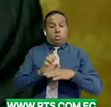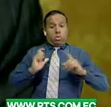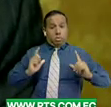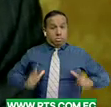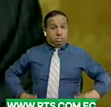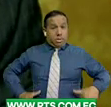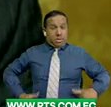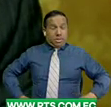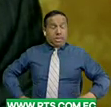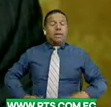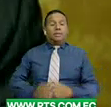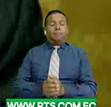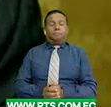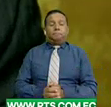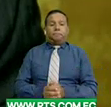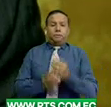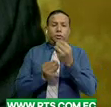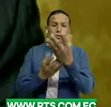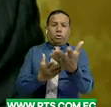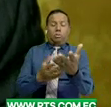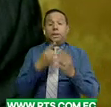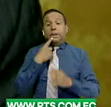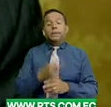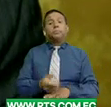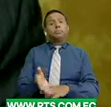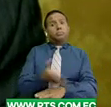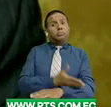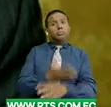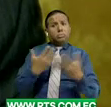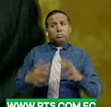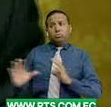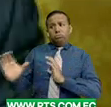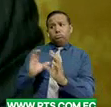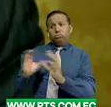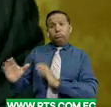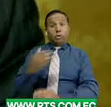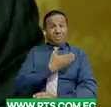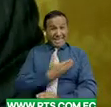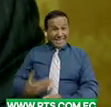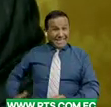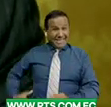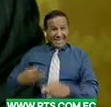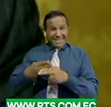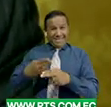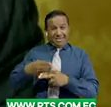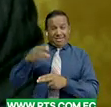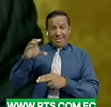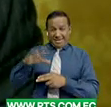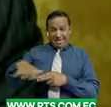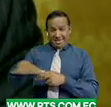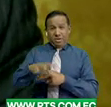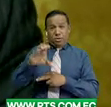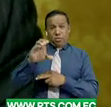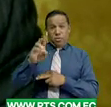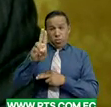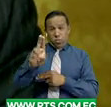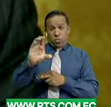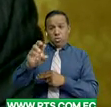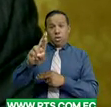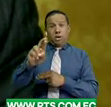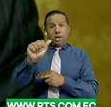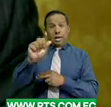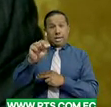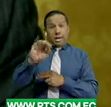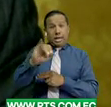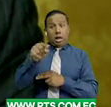Moreno. Conseguimos que el presidente ucraniano, el señor Vladimir Zelensky, pues él nos ayude, nos